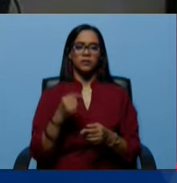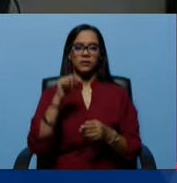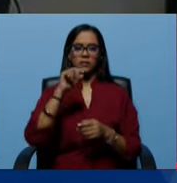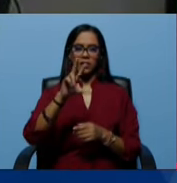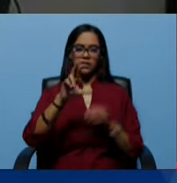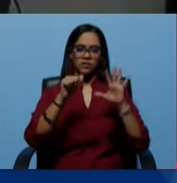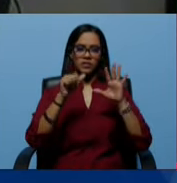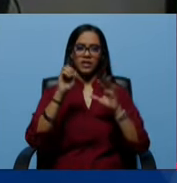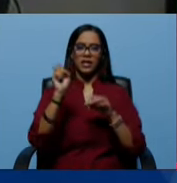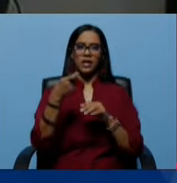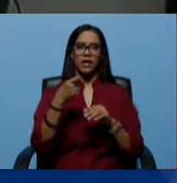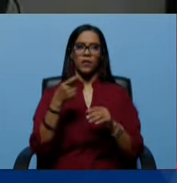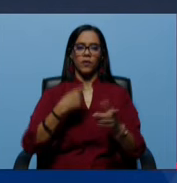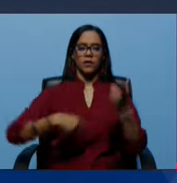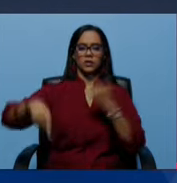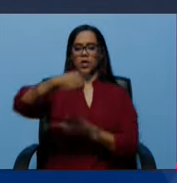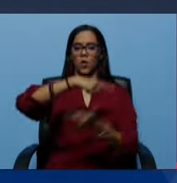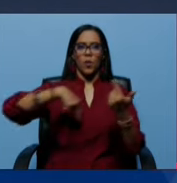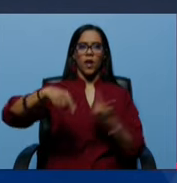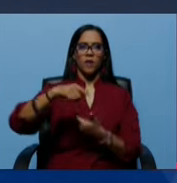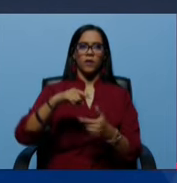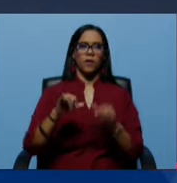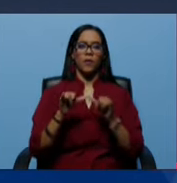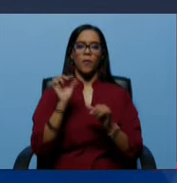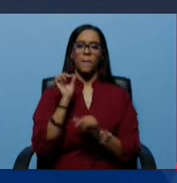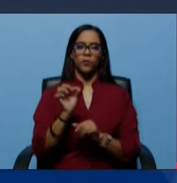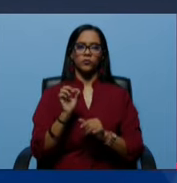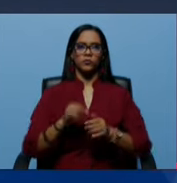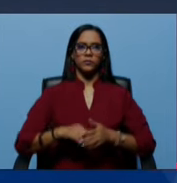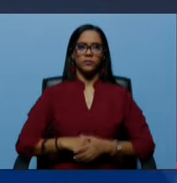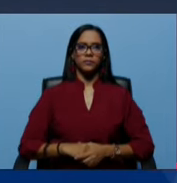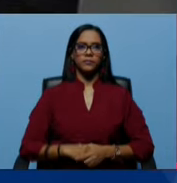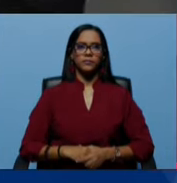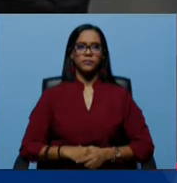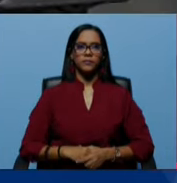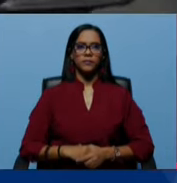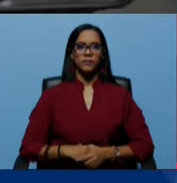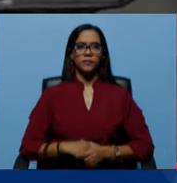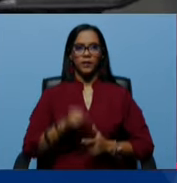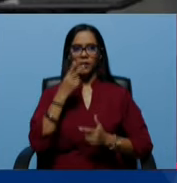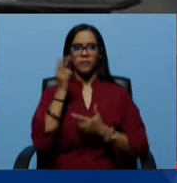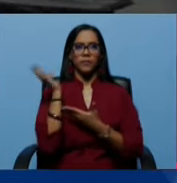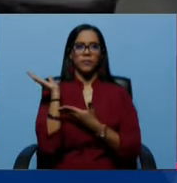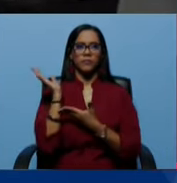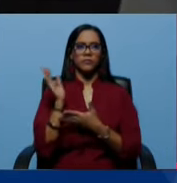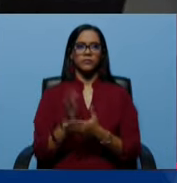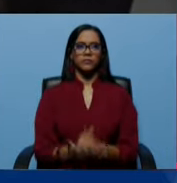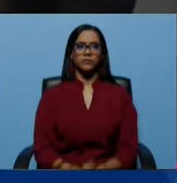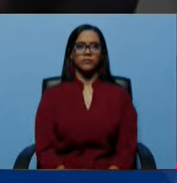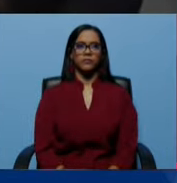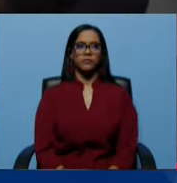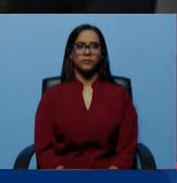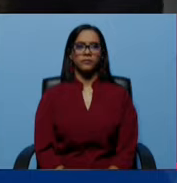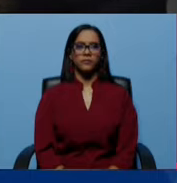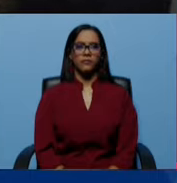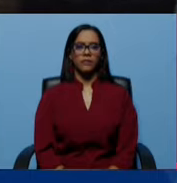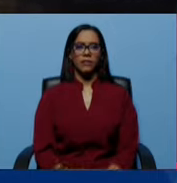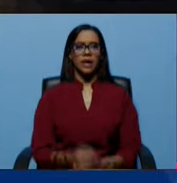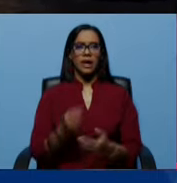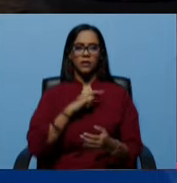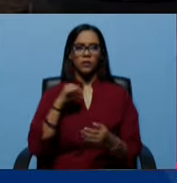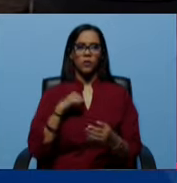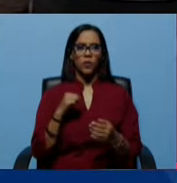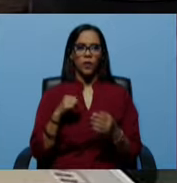360 grados y se devuelve otra vez a su mismo punto. Ahí vamos al robot. Este es parte de nuestro